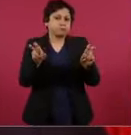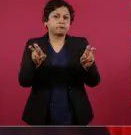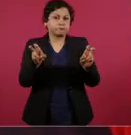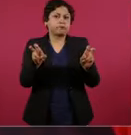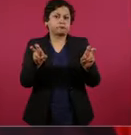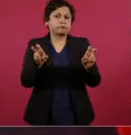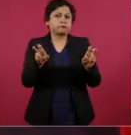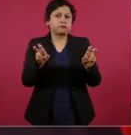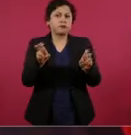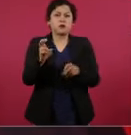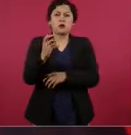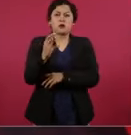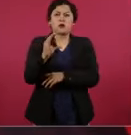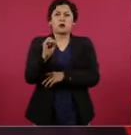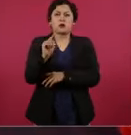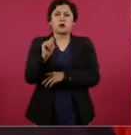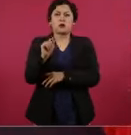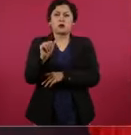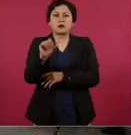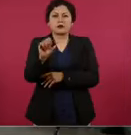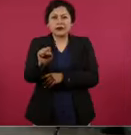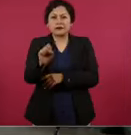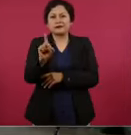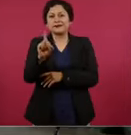cuotas de recuperación,